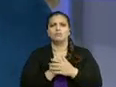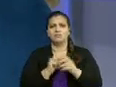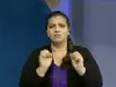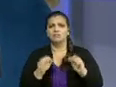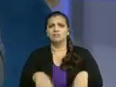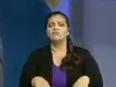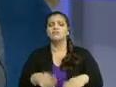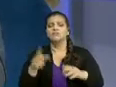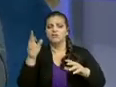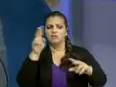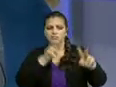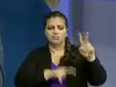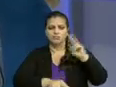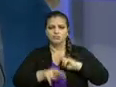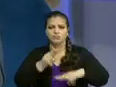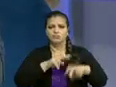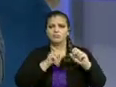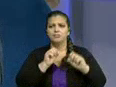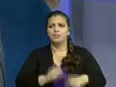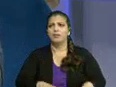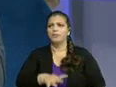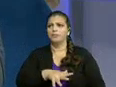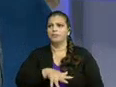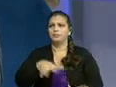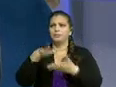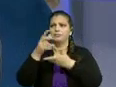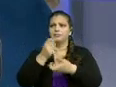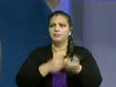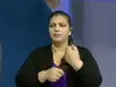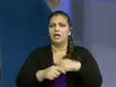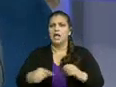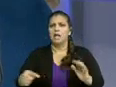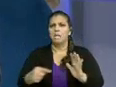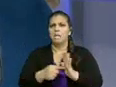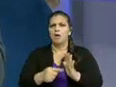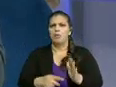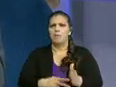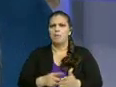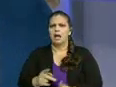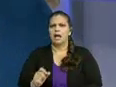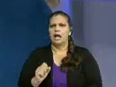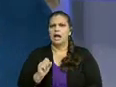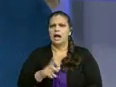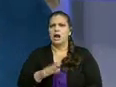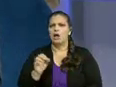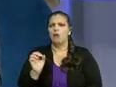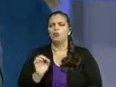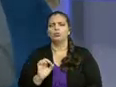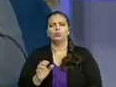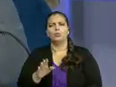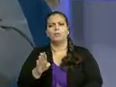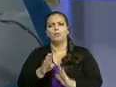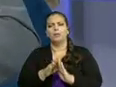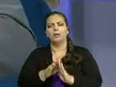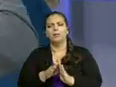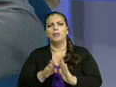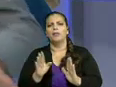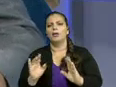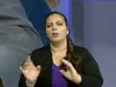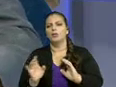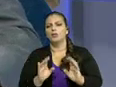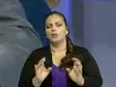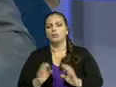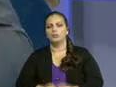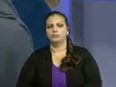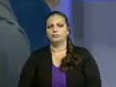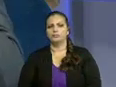de igual a estos mercados. Por eso es importante que se sepa, la firma de un acuerdo comercial no significa acabar